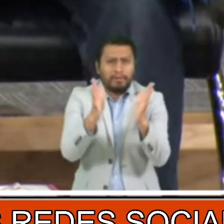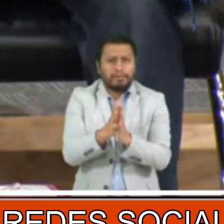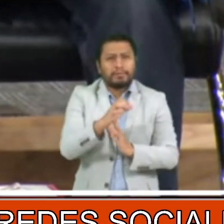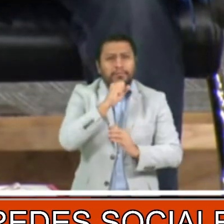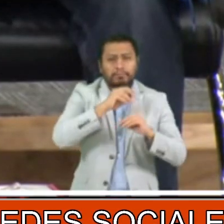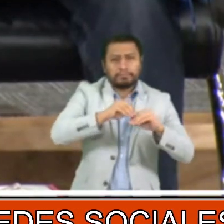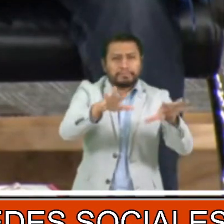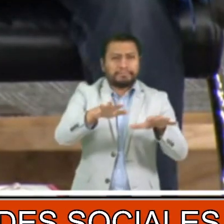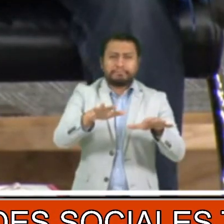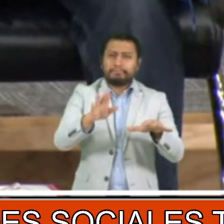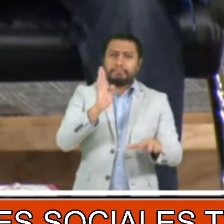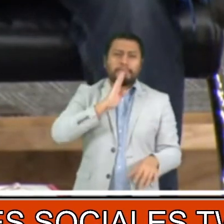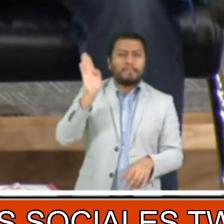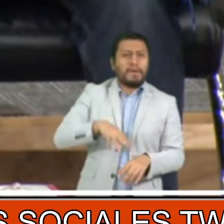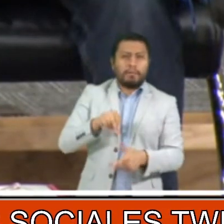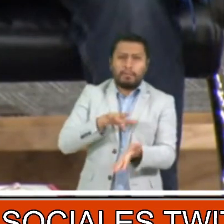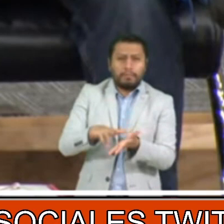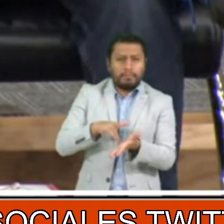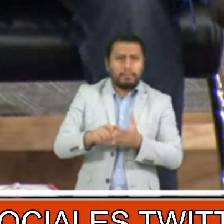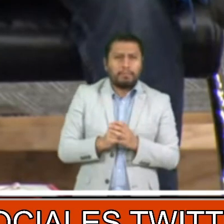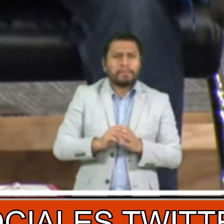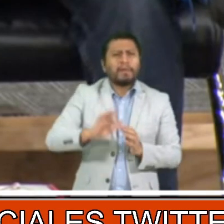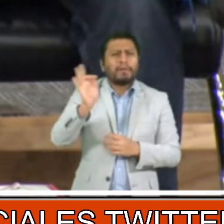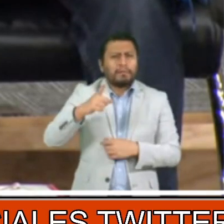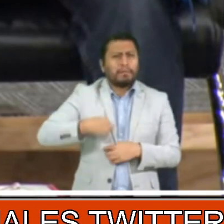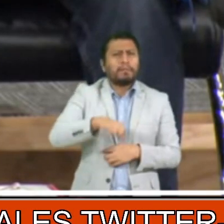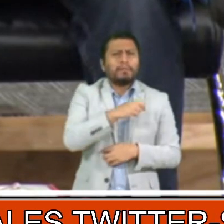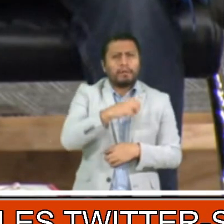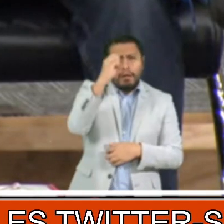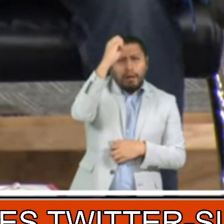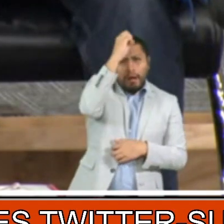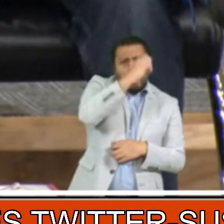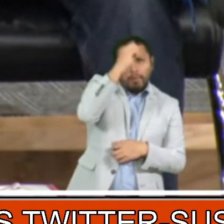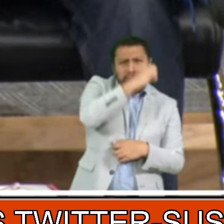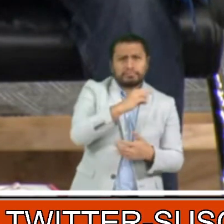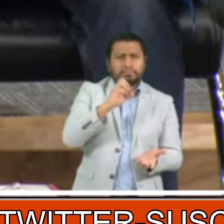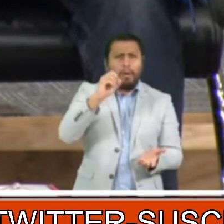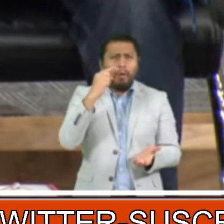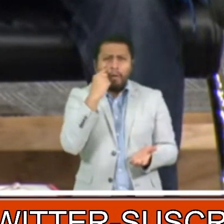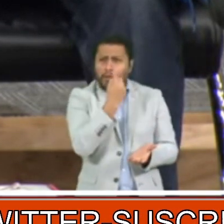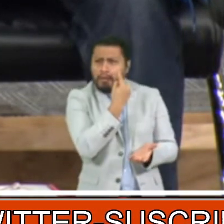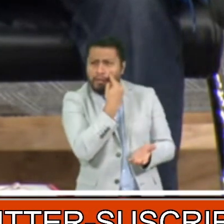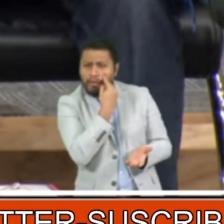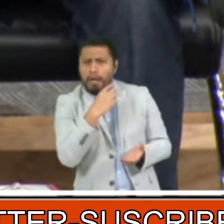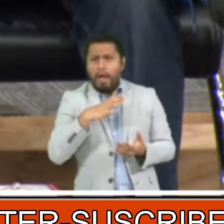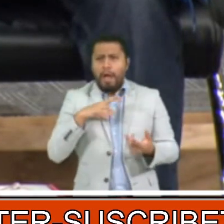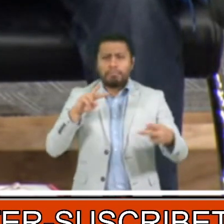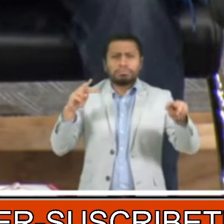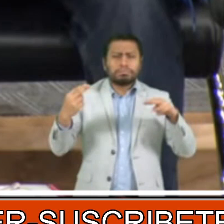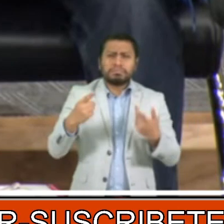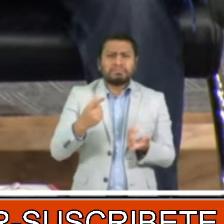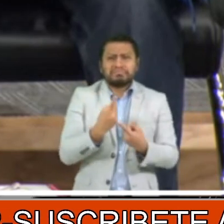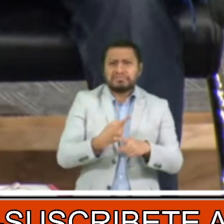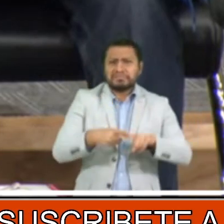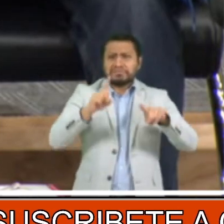ciudadanos. Podemos tener divergencias y ópticas epistemológicas encontradas en